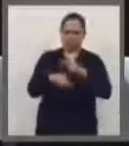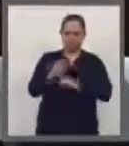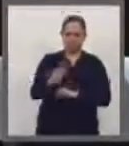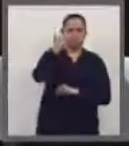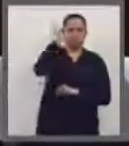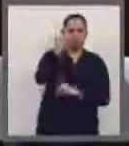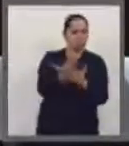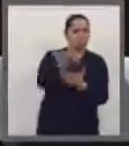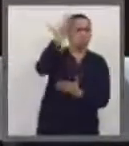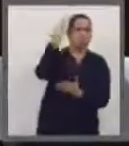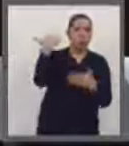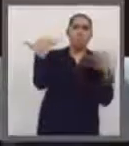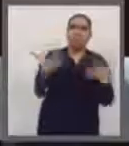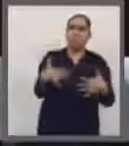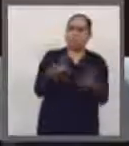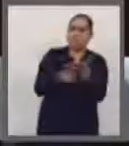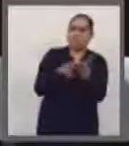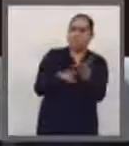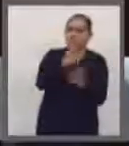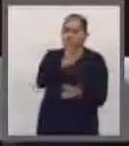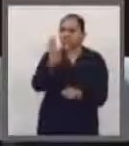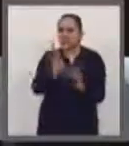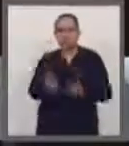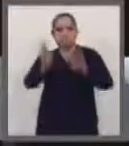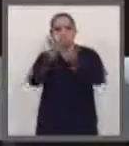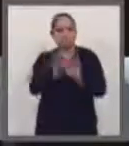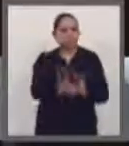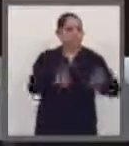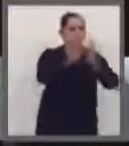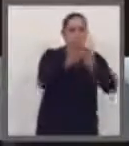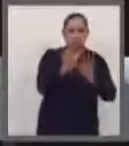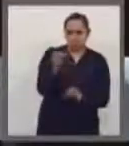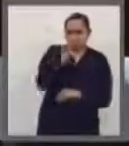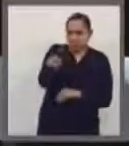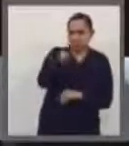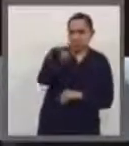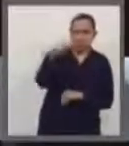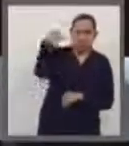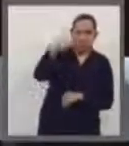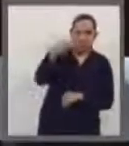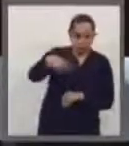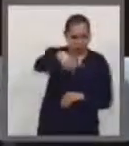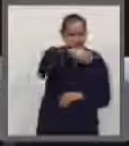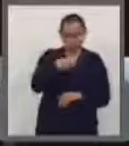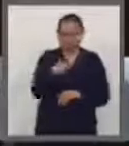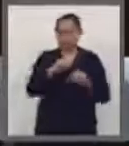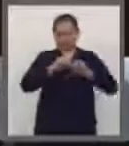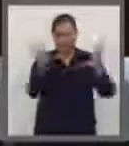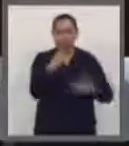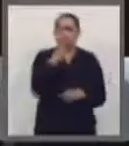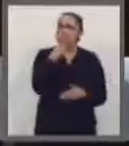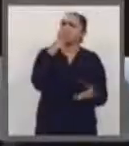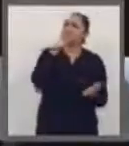de conmemorar fechas como el 18 de marzo todos sabemos que a partir de esa fecha